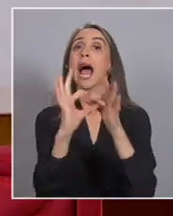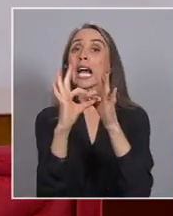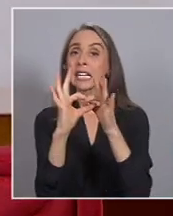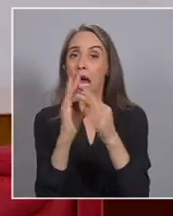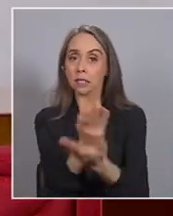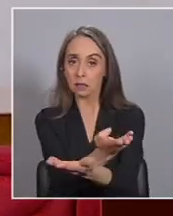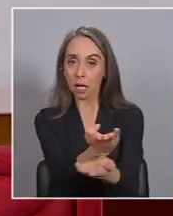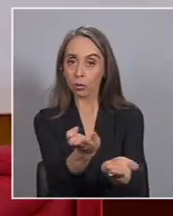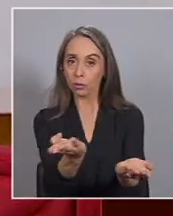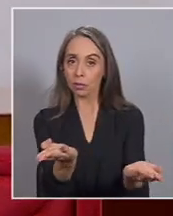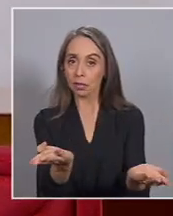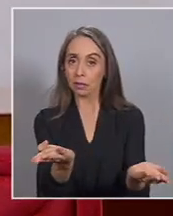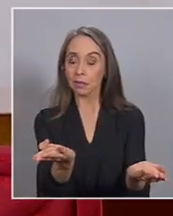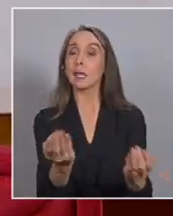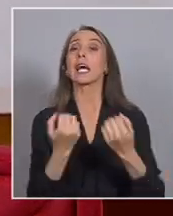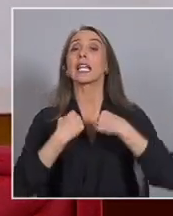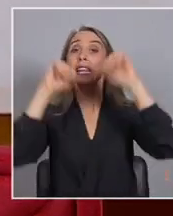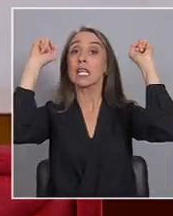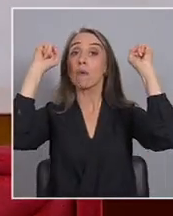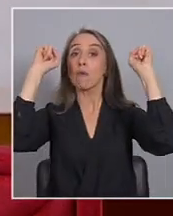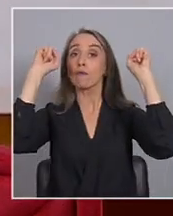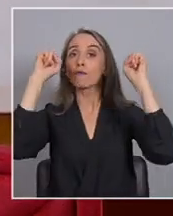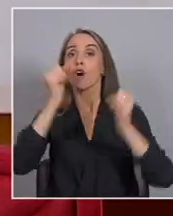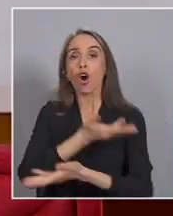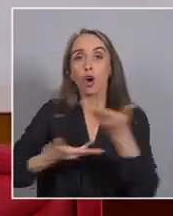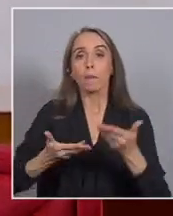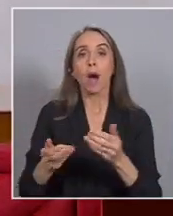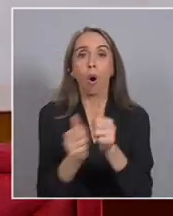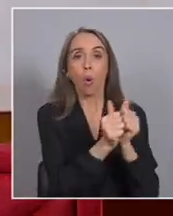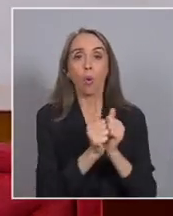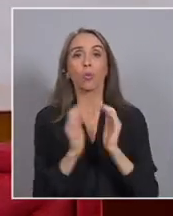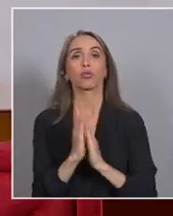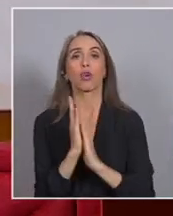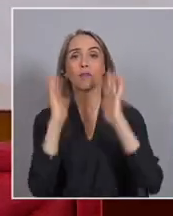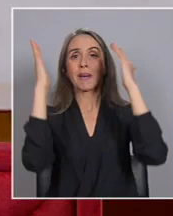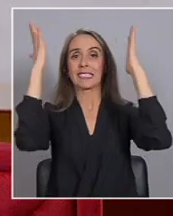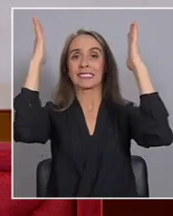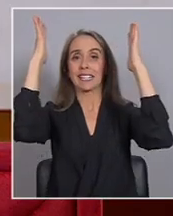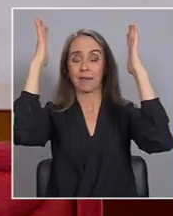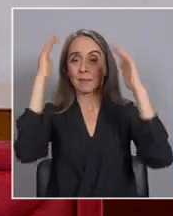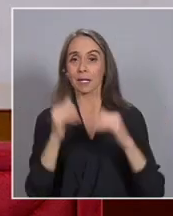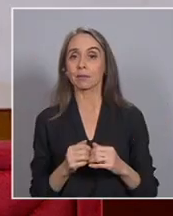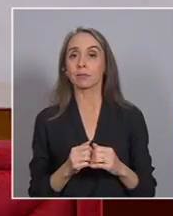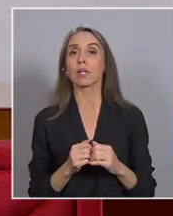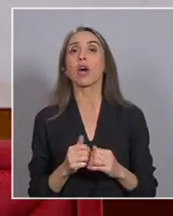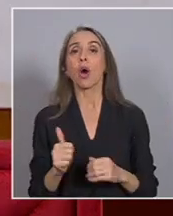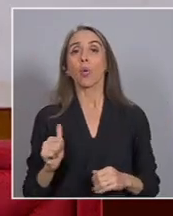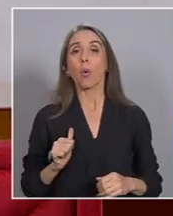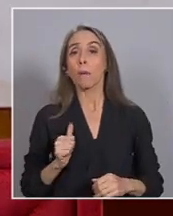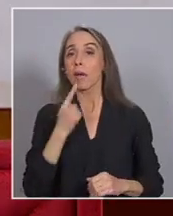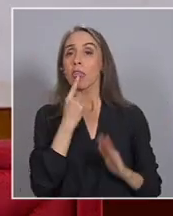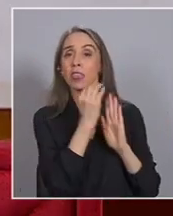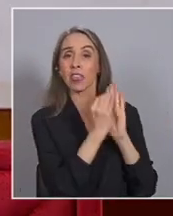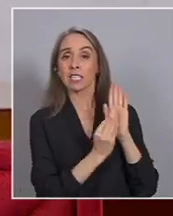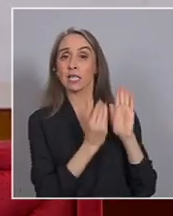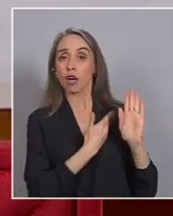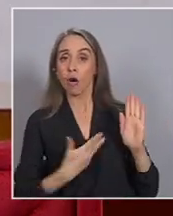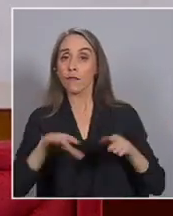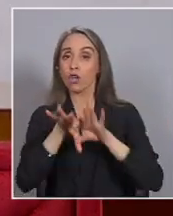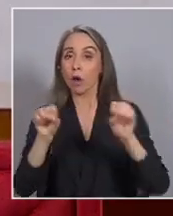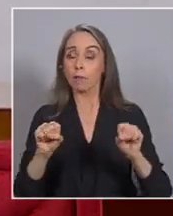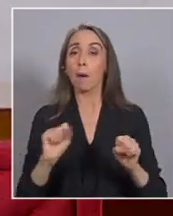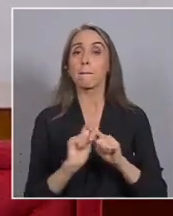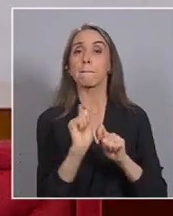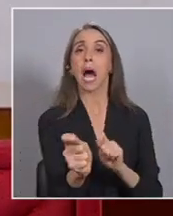también a ustedes, esto es un triunfo compartido, celebrémoslo juntos, cumplir nuestro compromiso de gobierno de alcanzar el